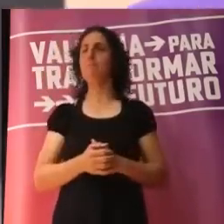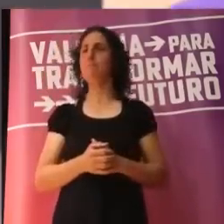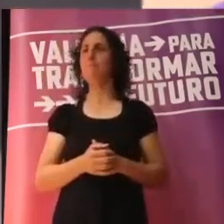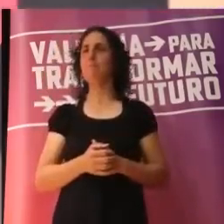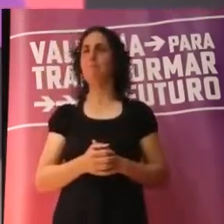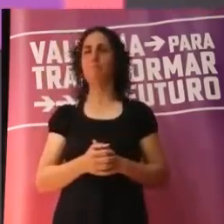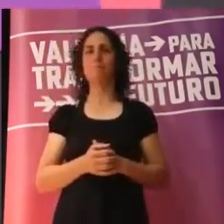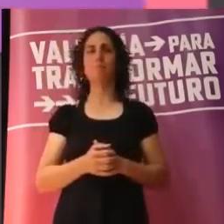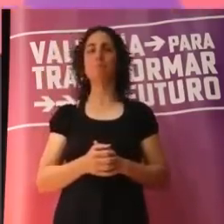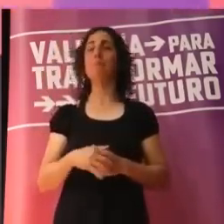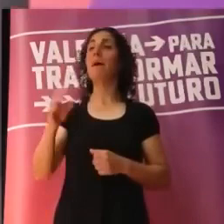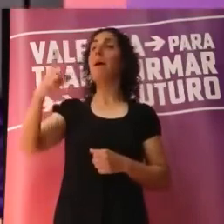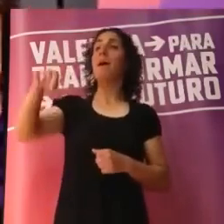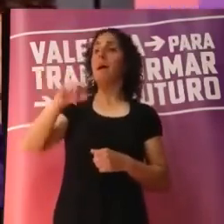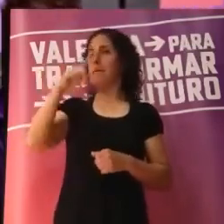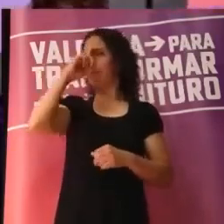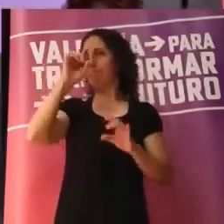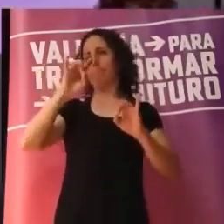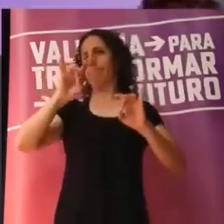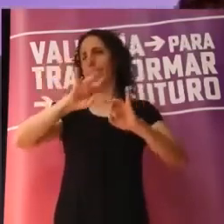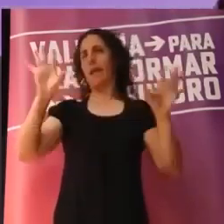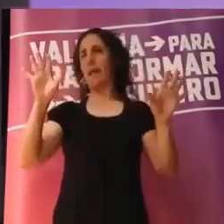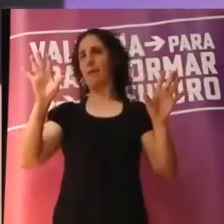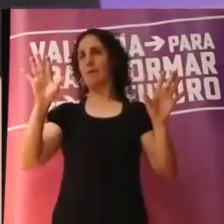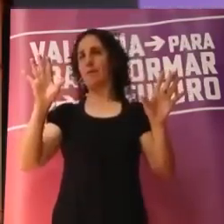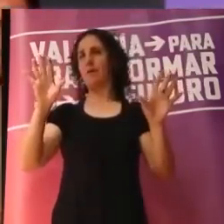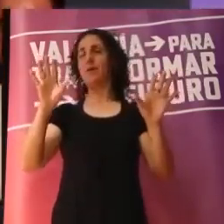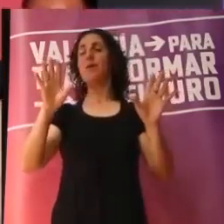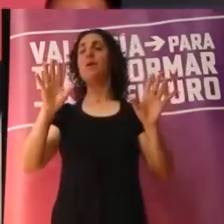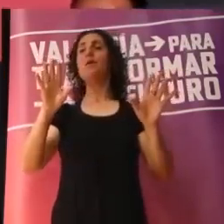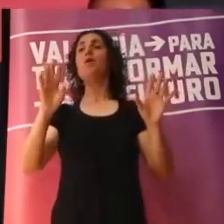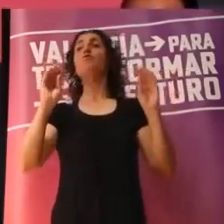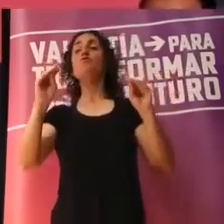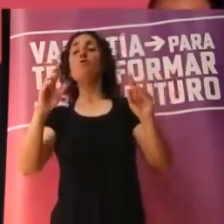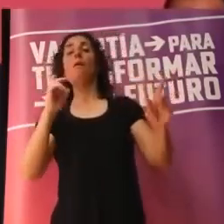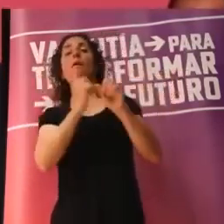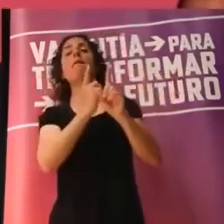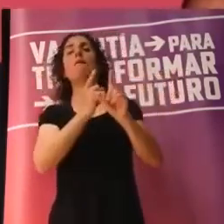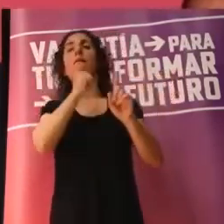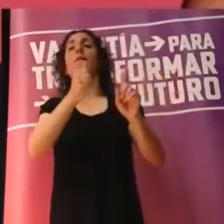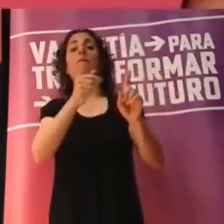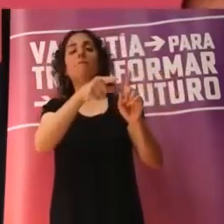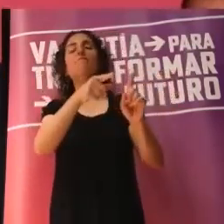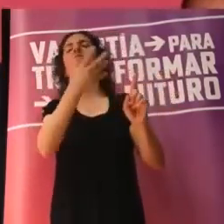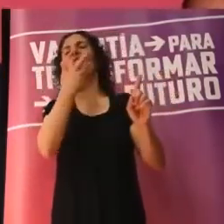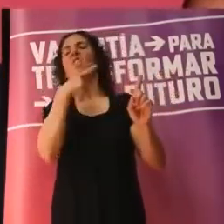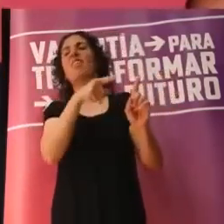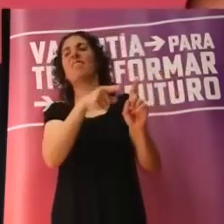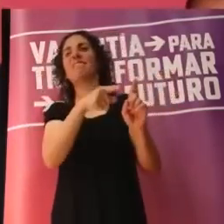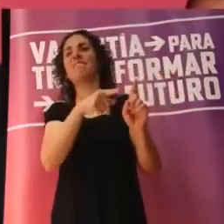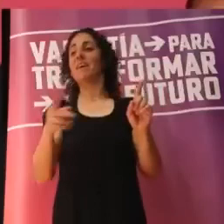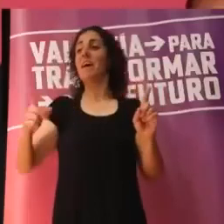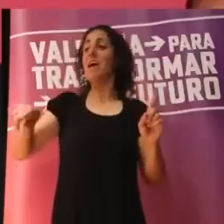Tienen perfectamente claro cuál es su adversario. Saben perfectamente que España no es